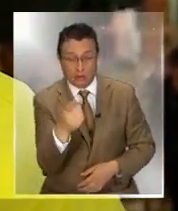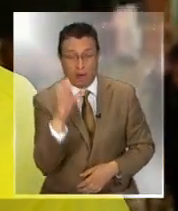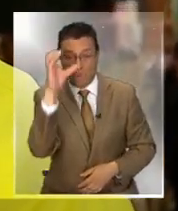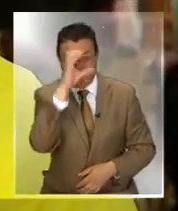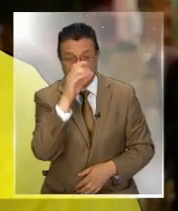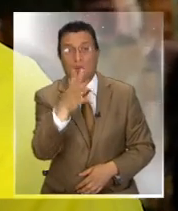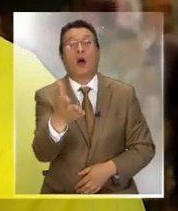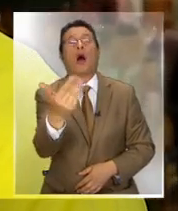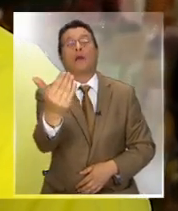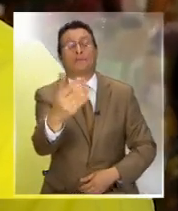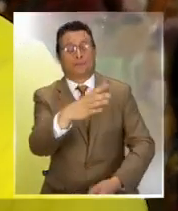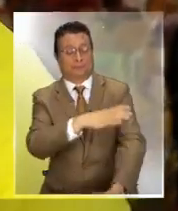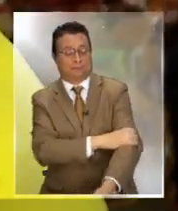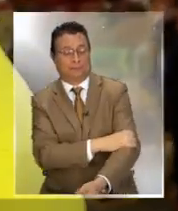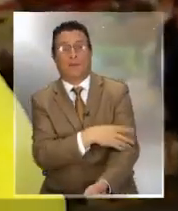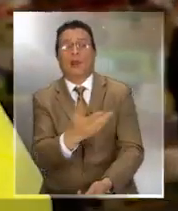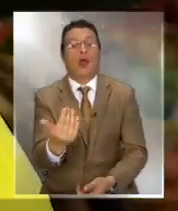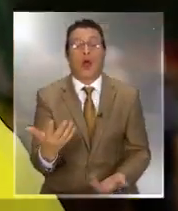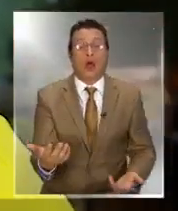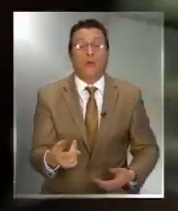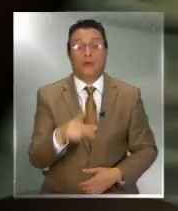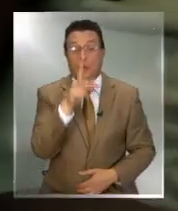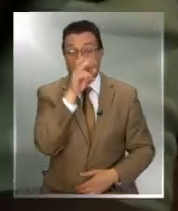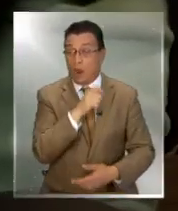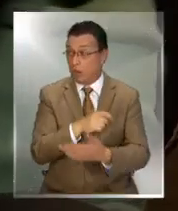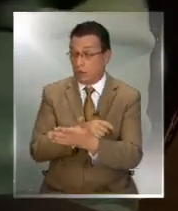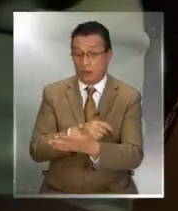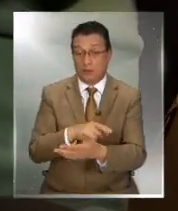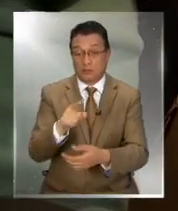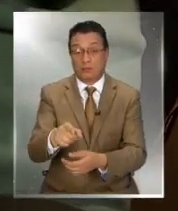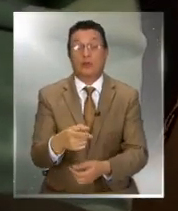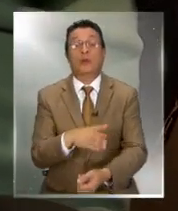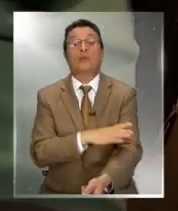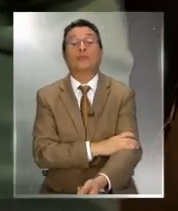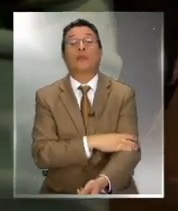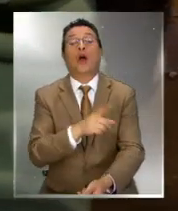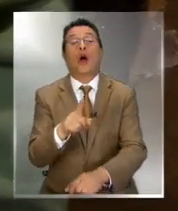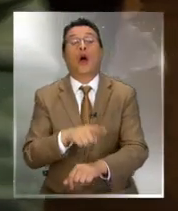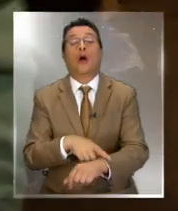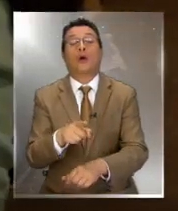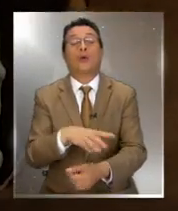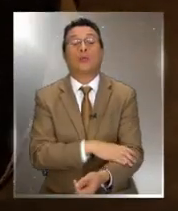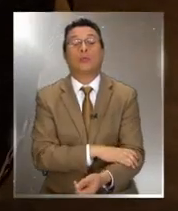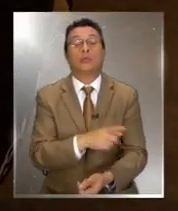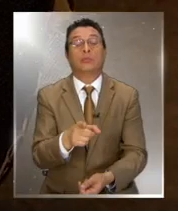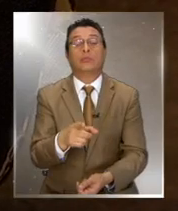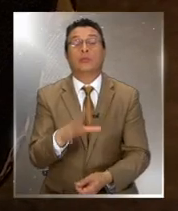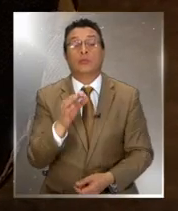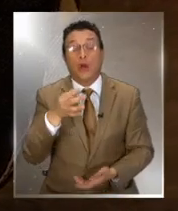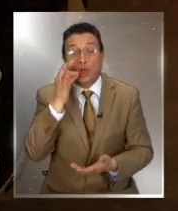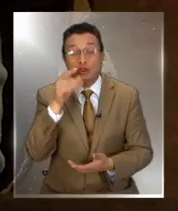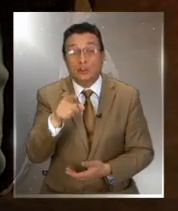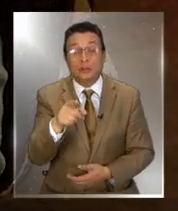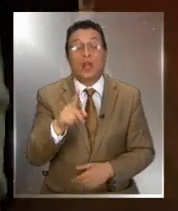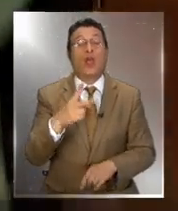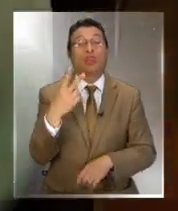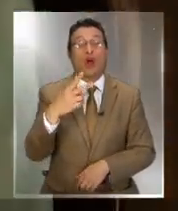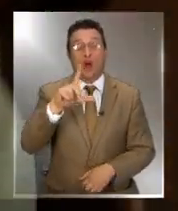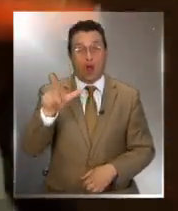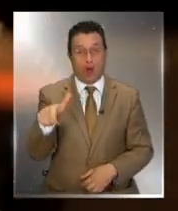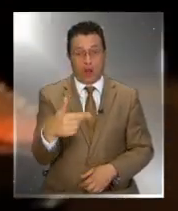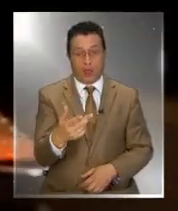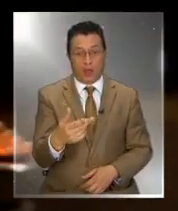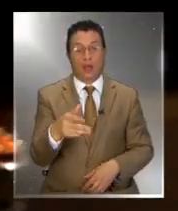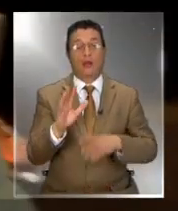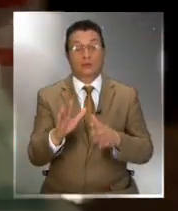dicen, oye, me quiero tomar la presión y quiero... Igual que el caballero, ¿viste? La 11 suya, ¿qué hora fue? Hace como unas 2 horas más o menos. 2 horas.